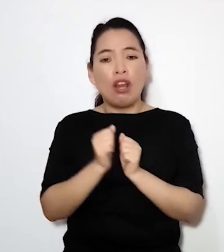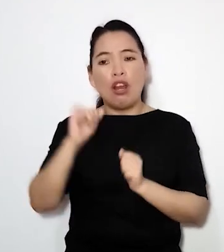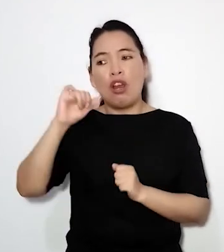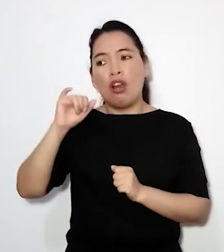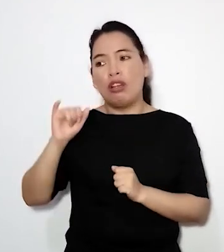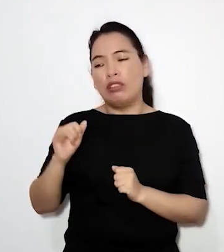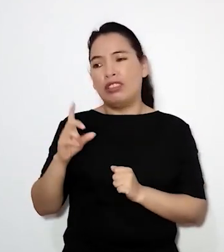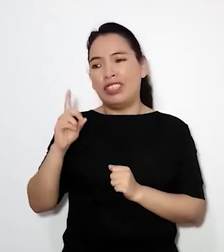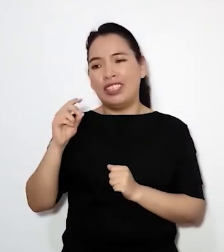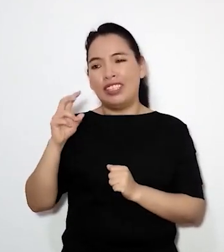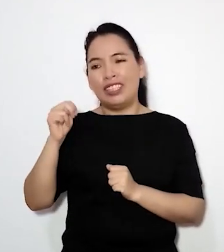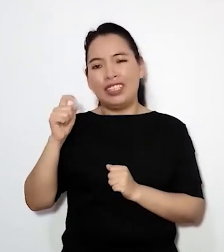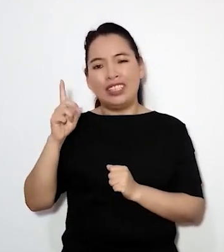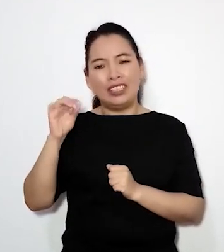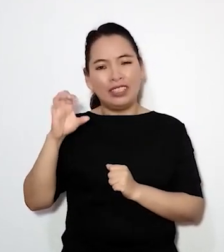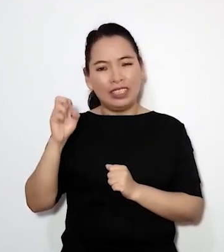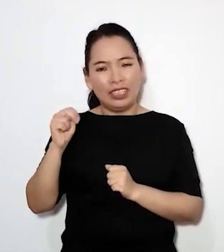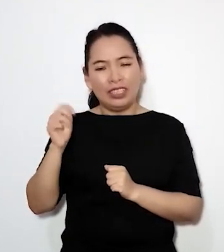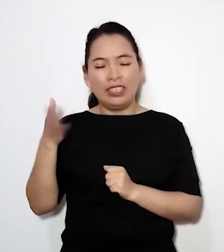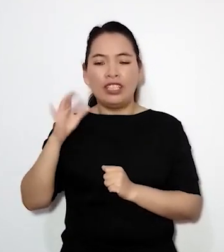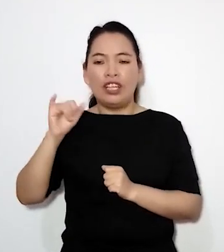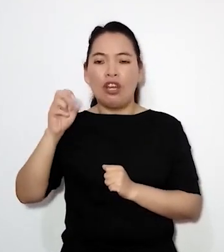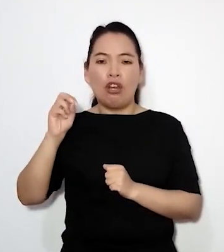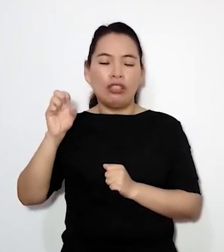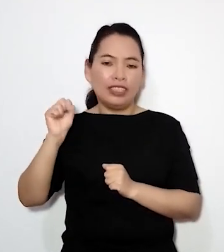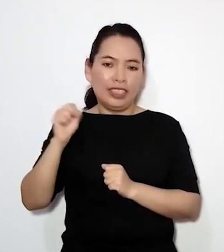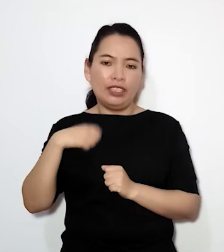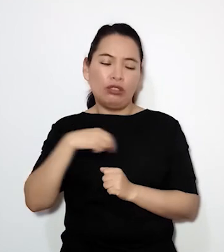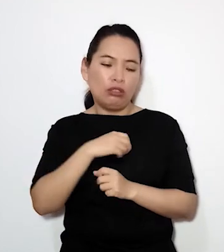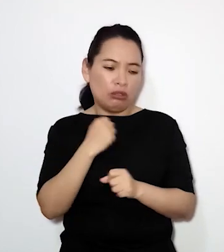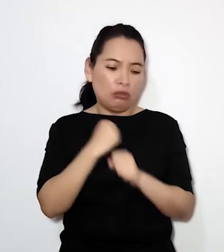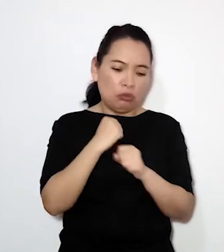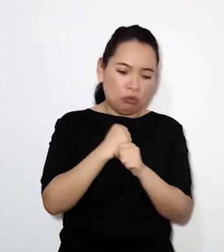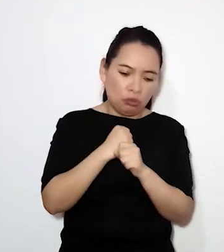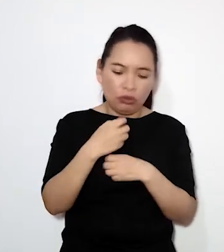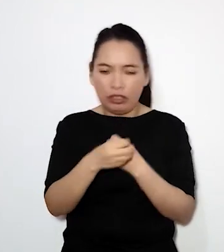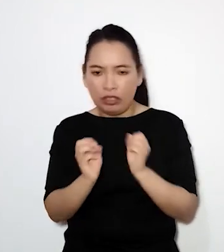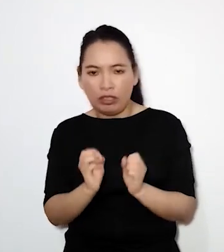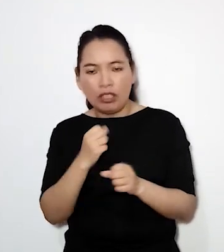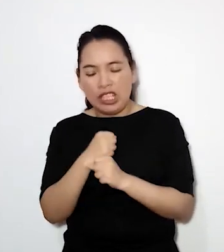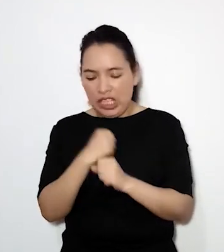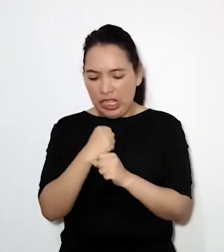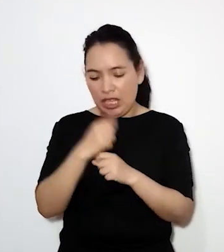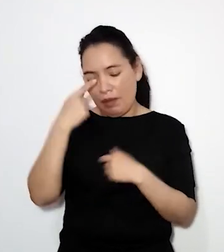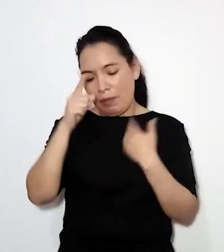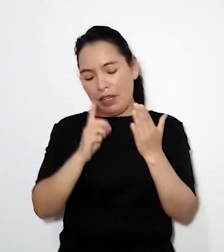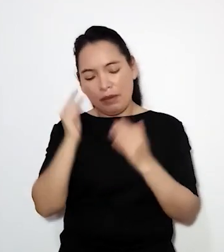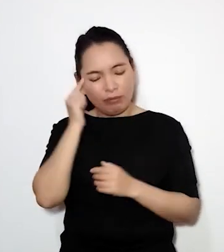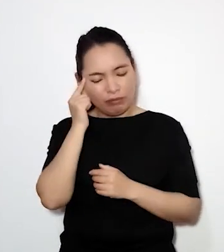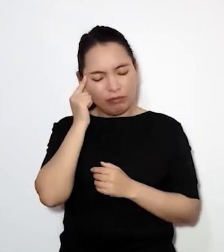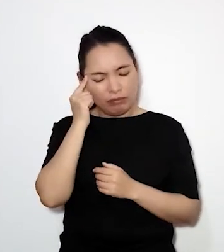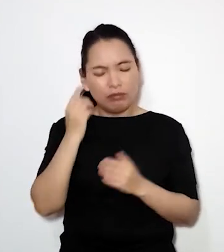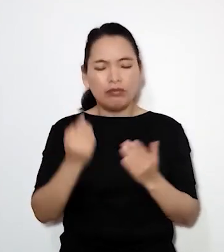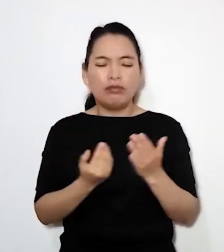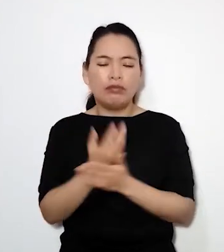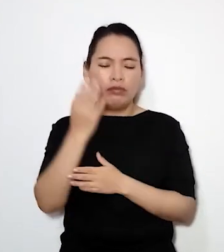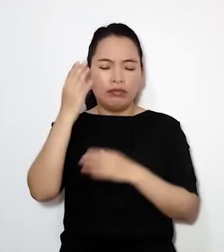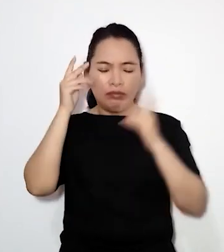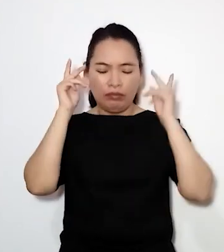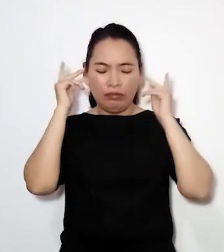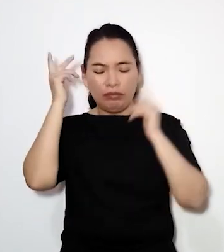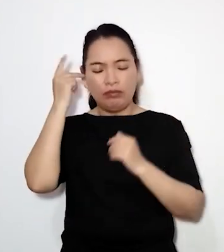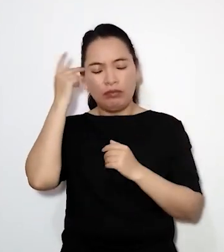Históricamente la oficina ha desarrollado un trabajo importante para pensar las políticas educativas de una manera más inclusiva y